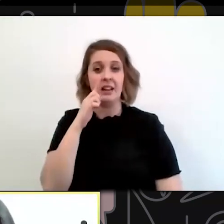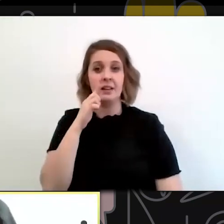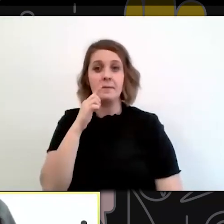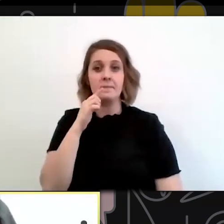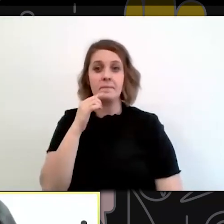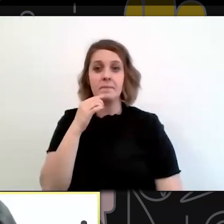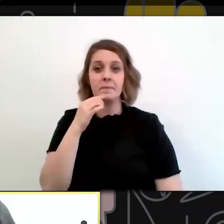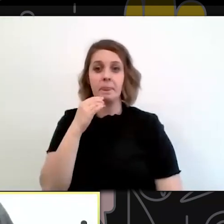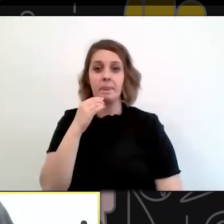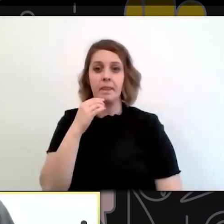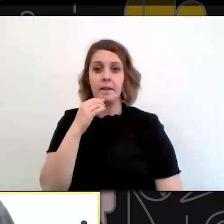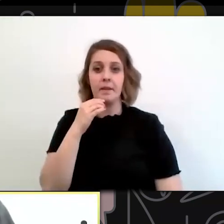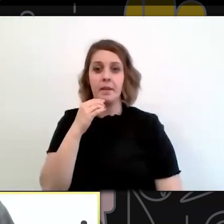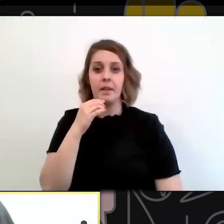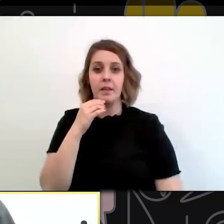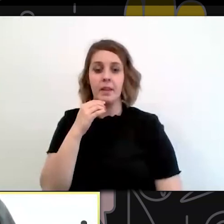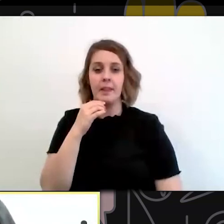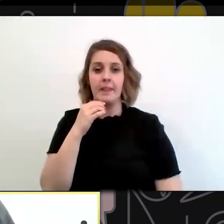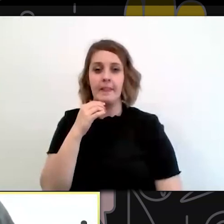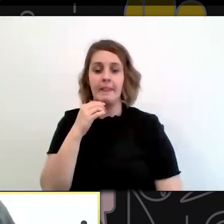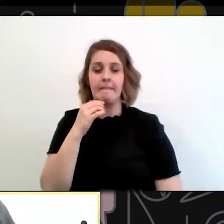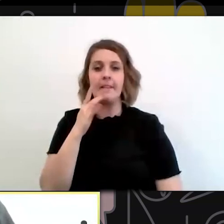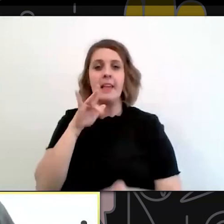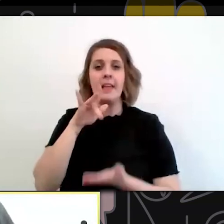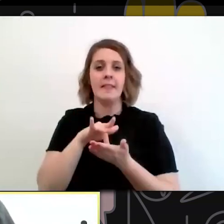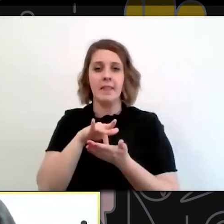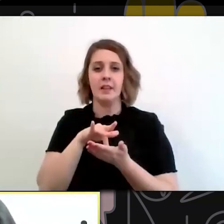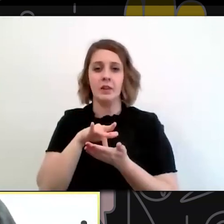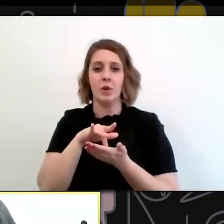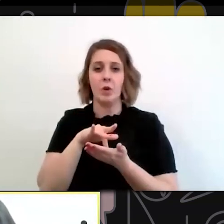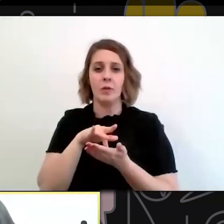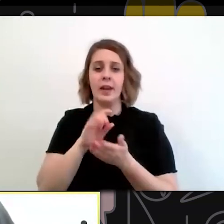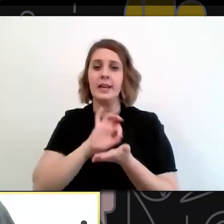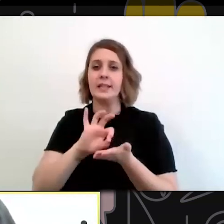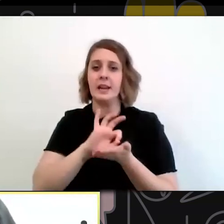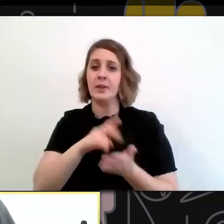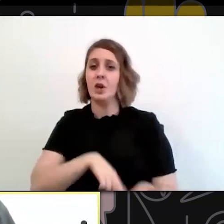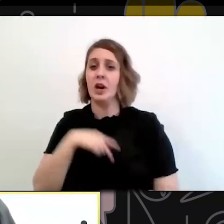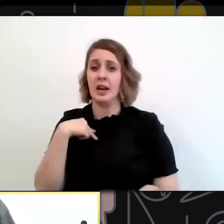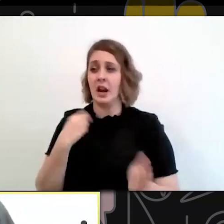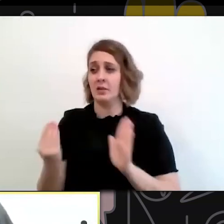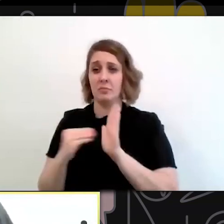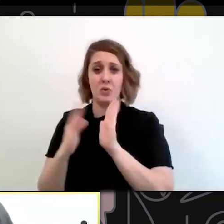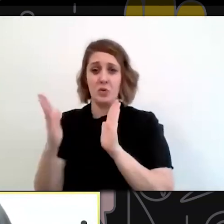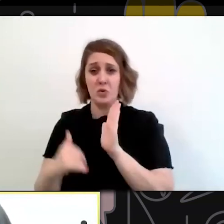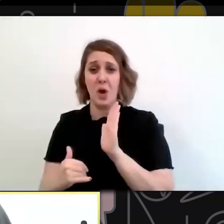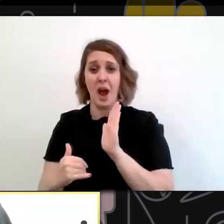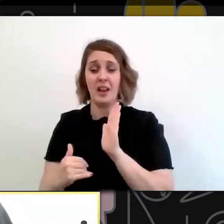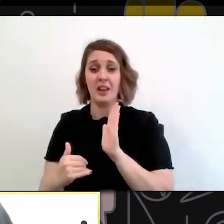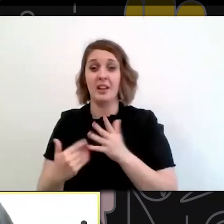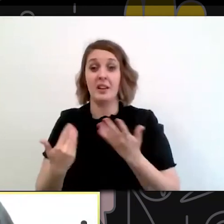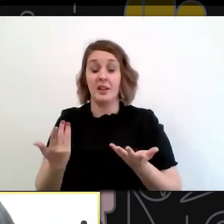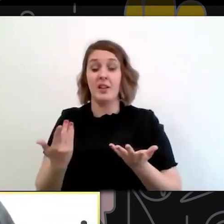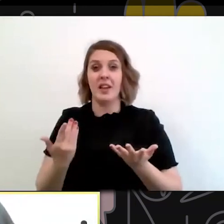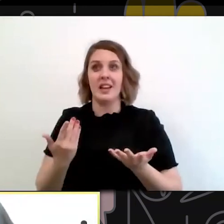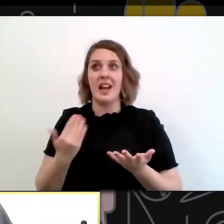no está incluido en esa cartera de servicios generales, y que sería una